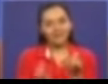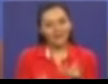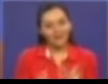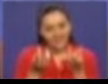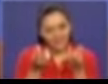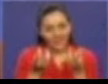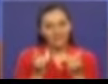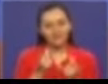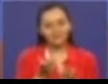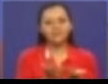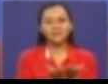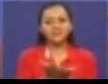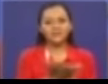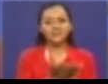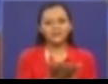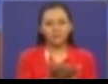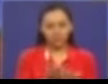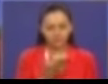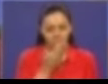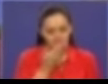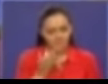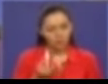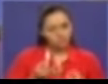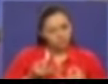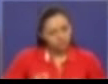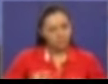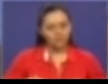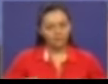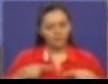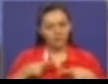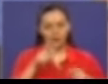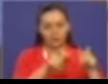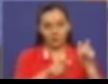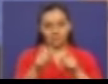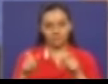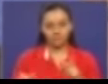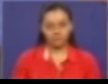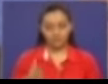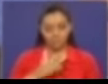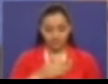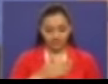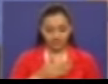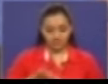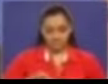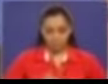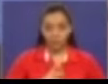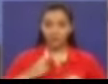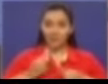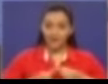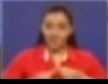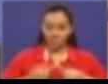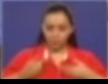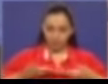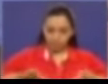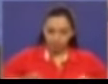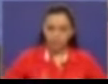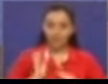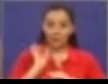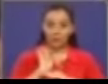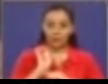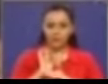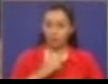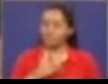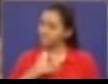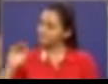estos servicios que dignifican a nuestra gente. Como quiteños, quiteñas, ecuatorianos,